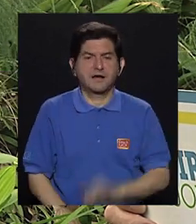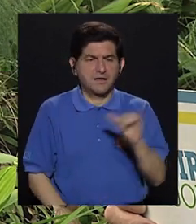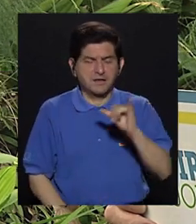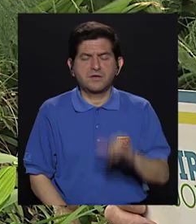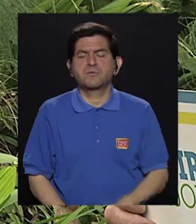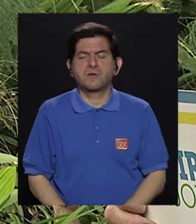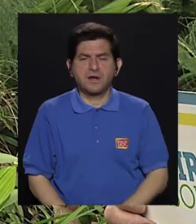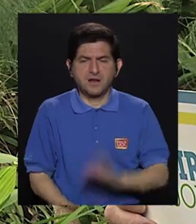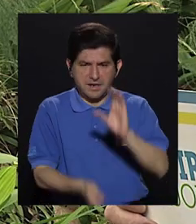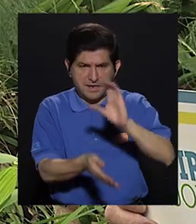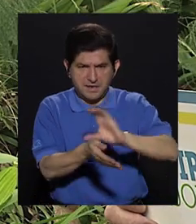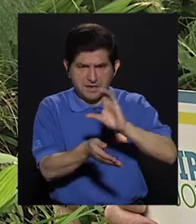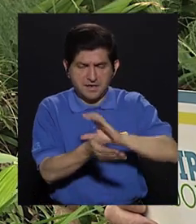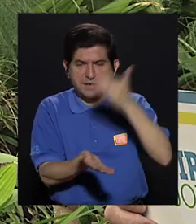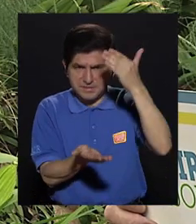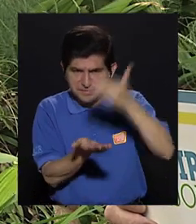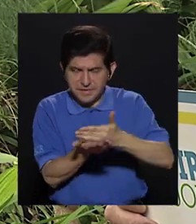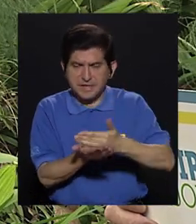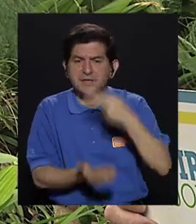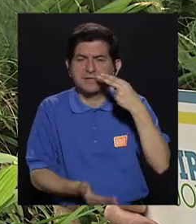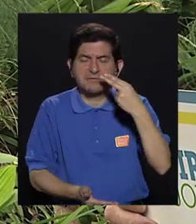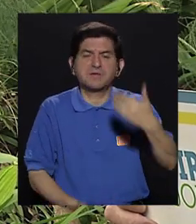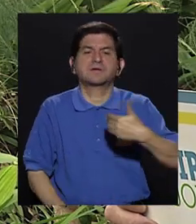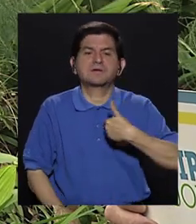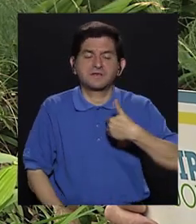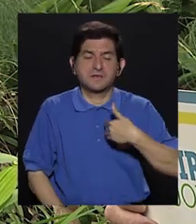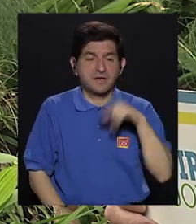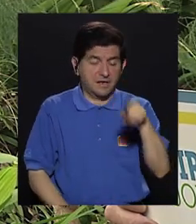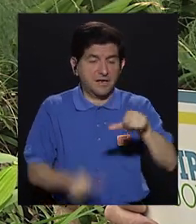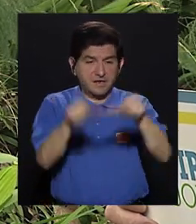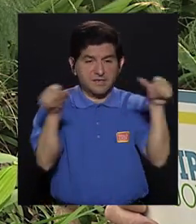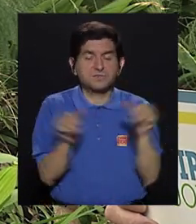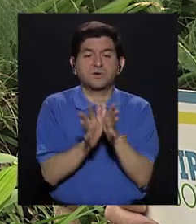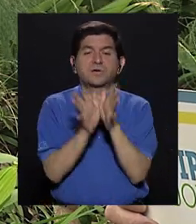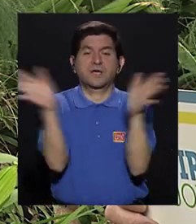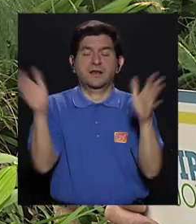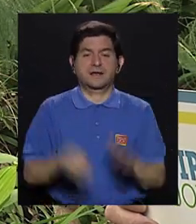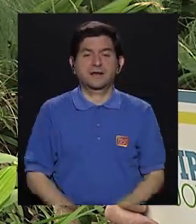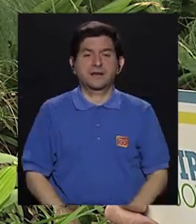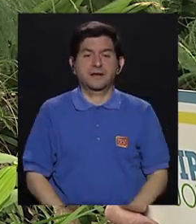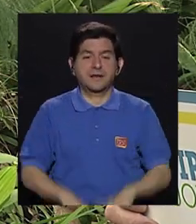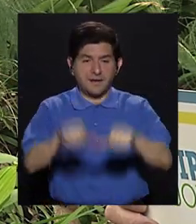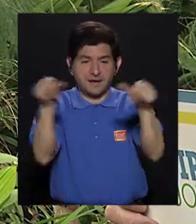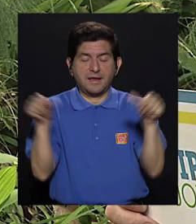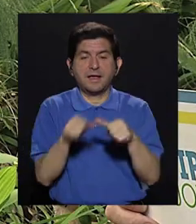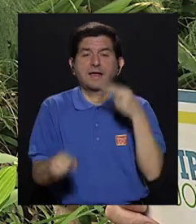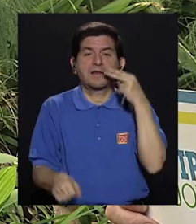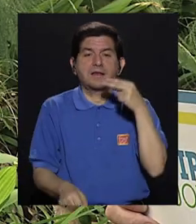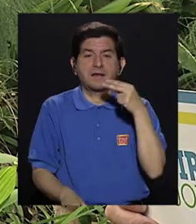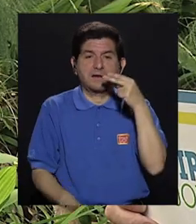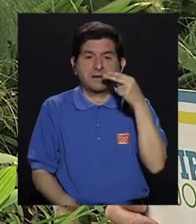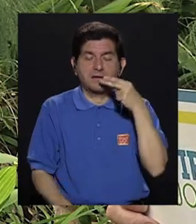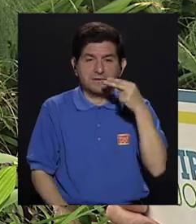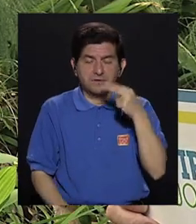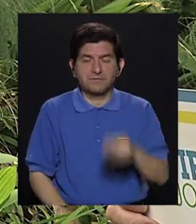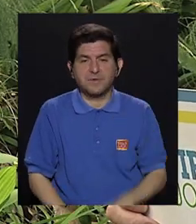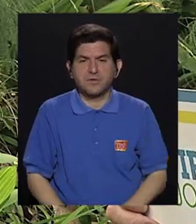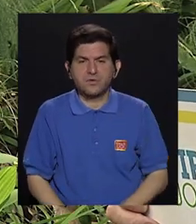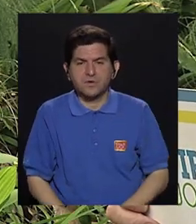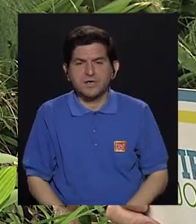pues también ofrece clínicas de cesación de fumado. Eso sería, digamos, en el sector público. En el sector privado, si